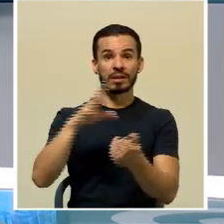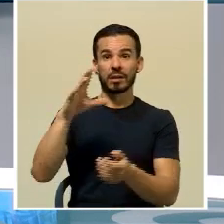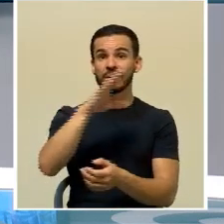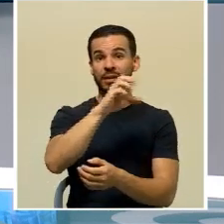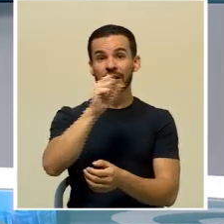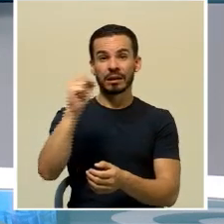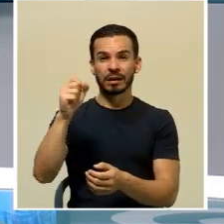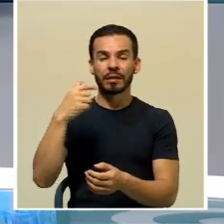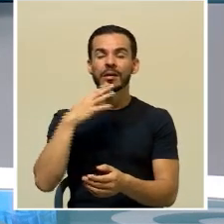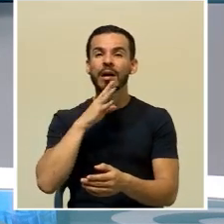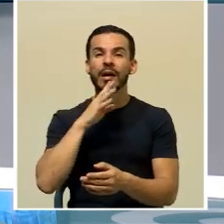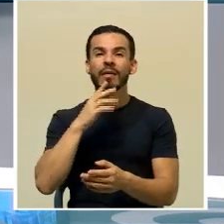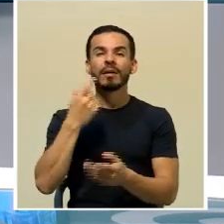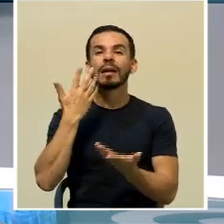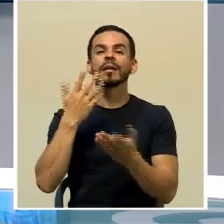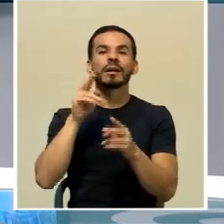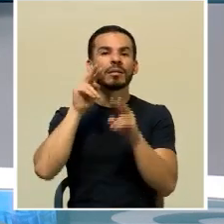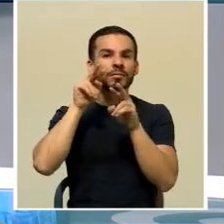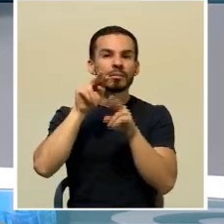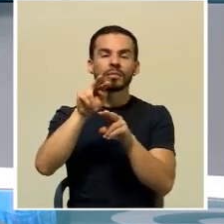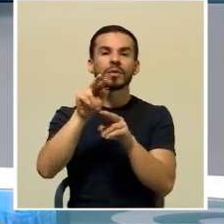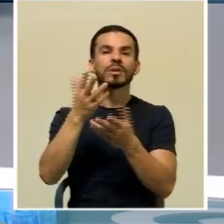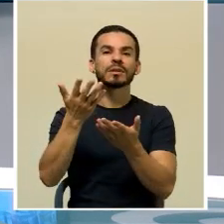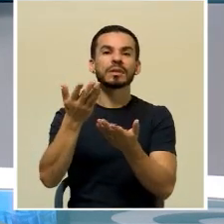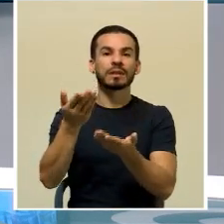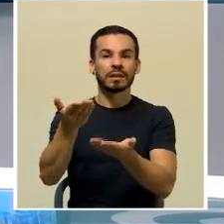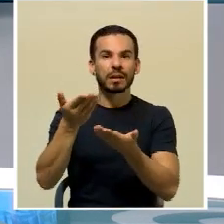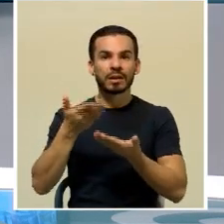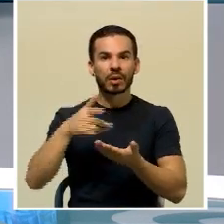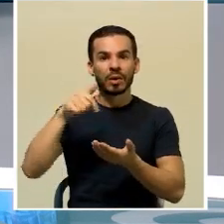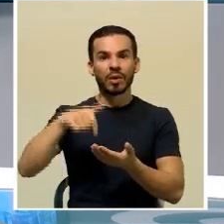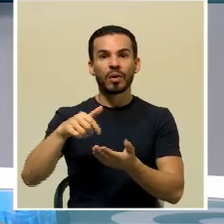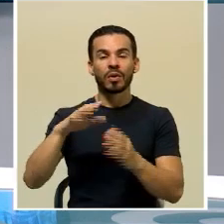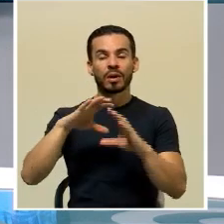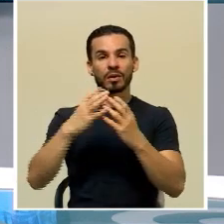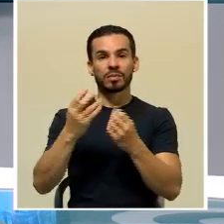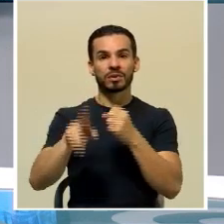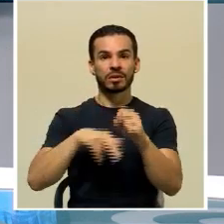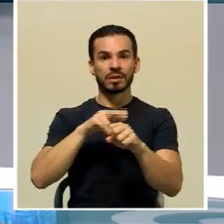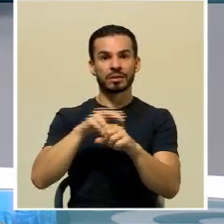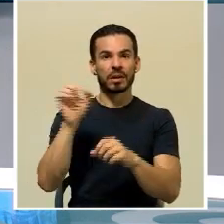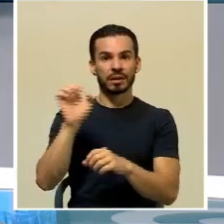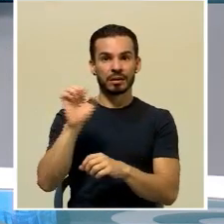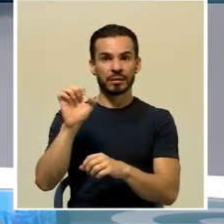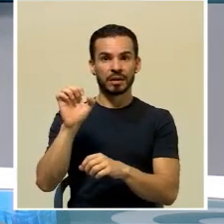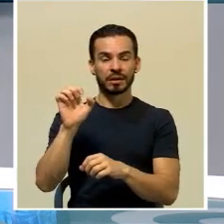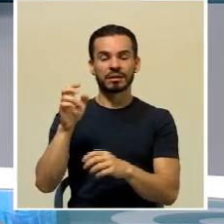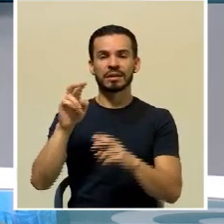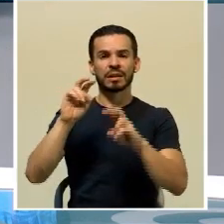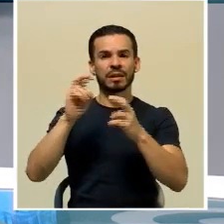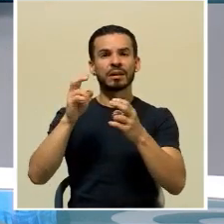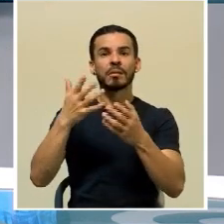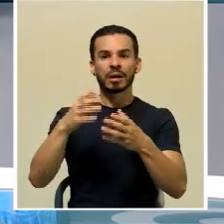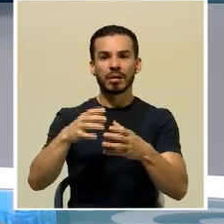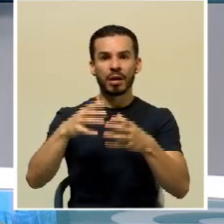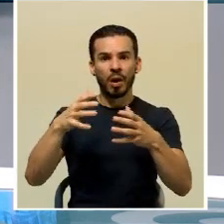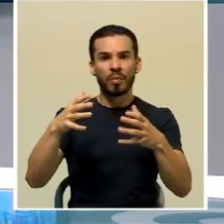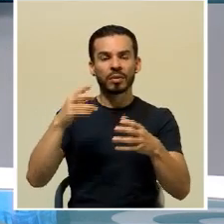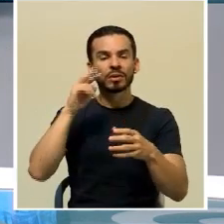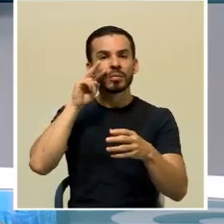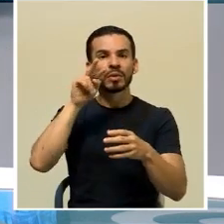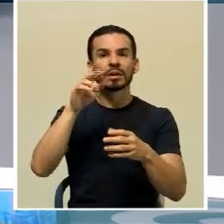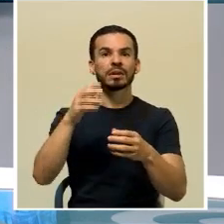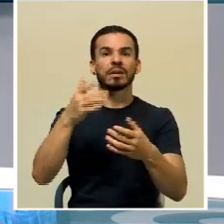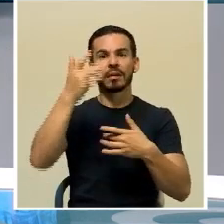a hablar sobre las inquietantes proyecciones que ofreció hoy la Comisión Nacional de Emergencias sobre el aumento proyectado